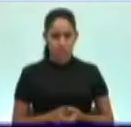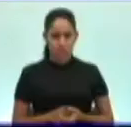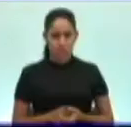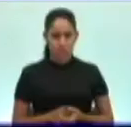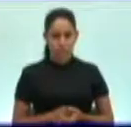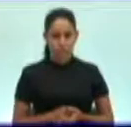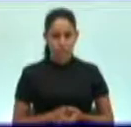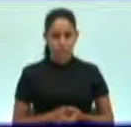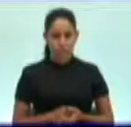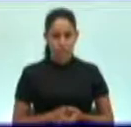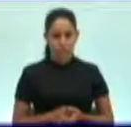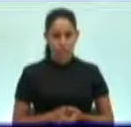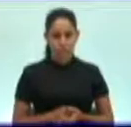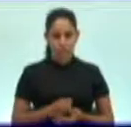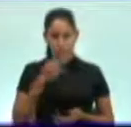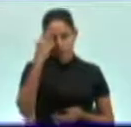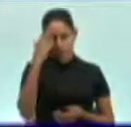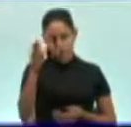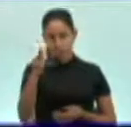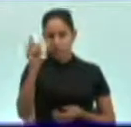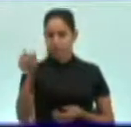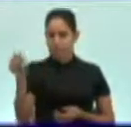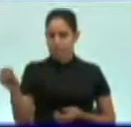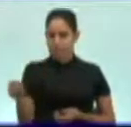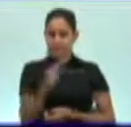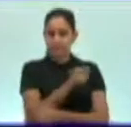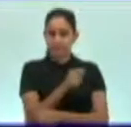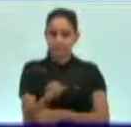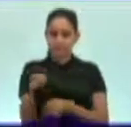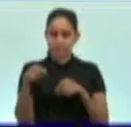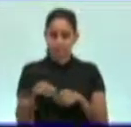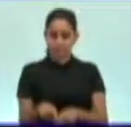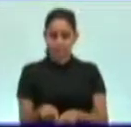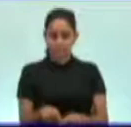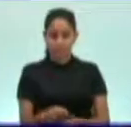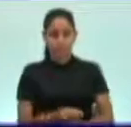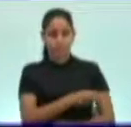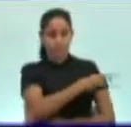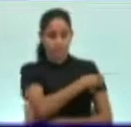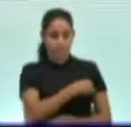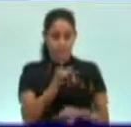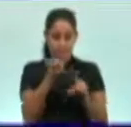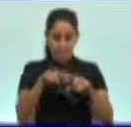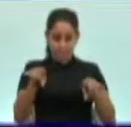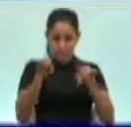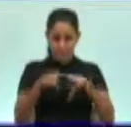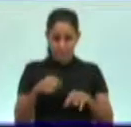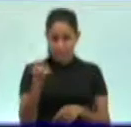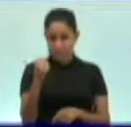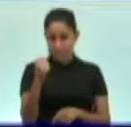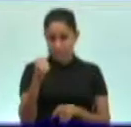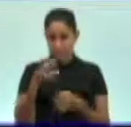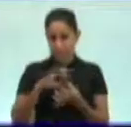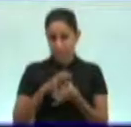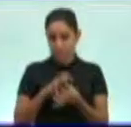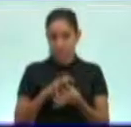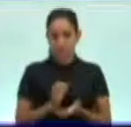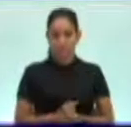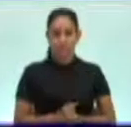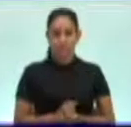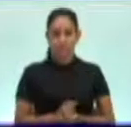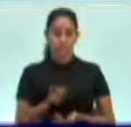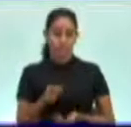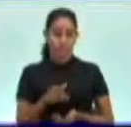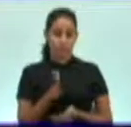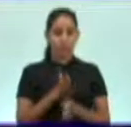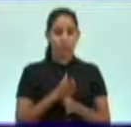al saludar a profesores y estudiantes del nivel educativo preuniversitario de décimo grado, damos